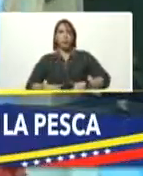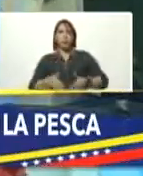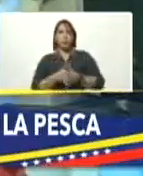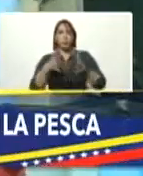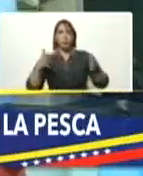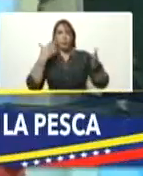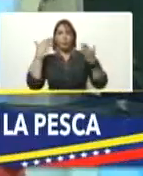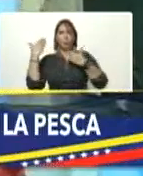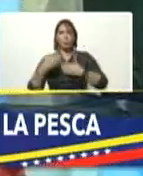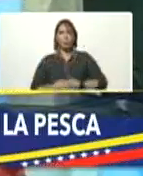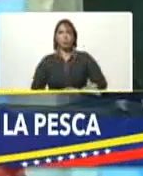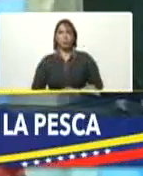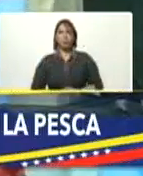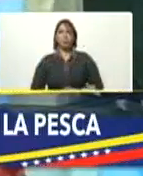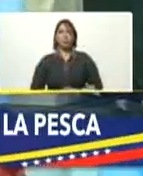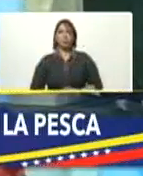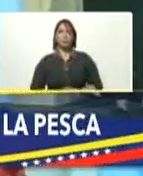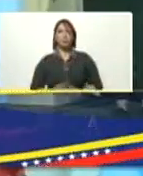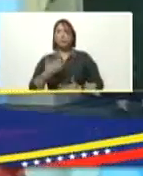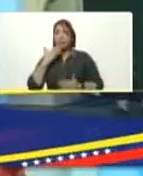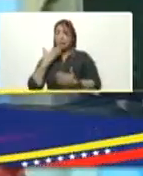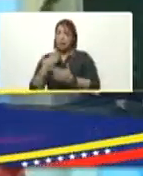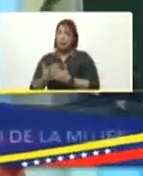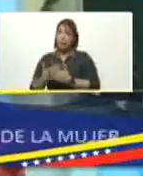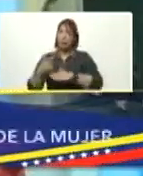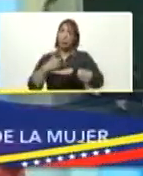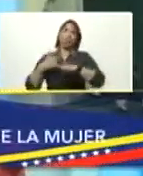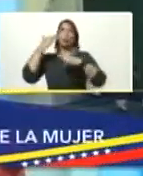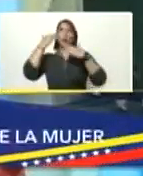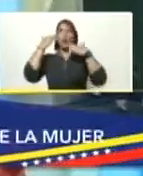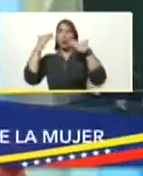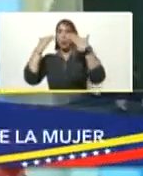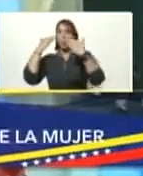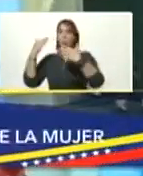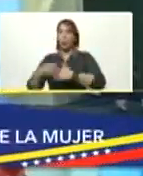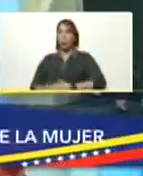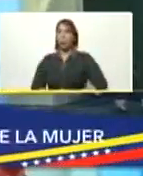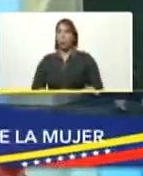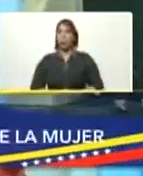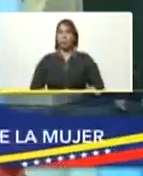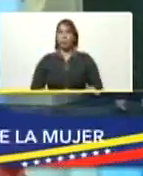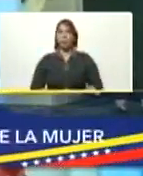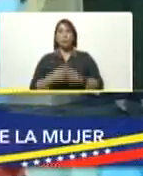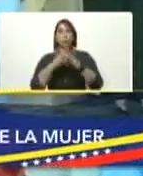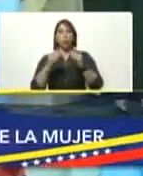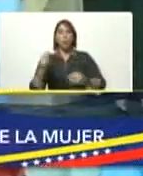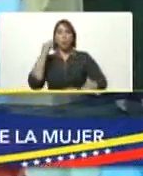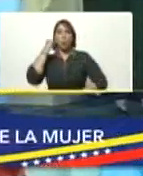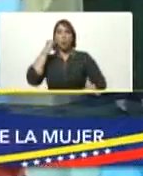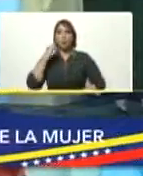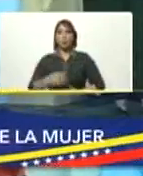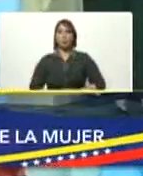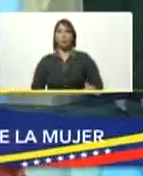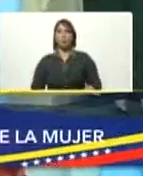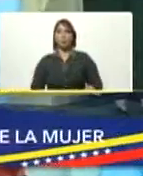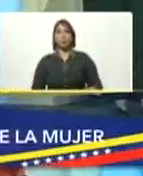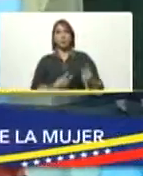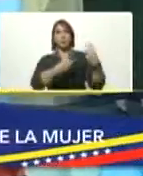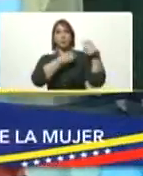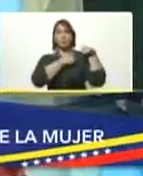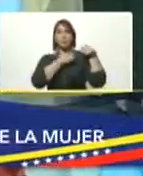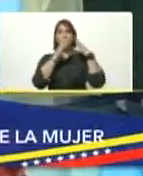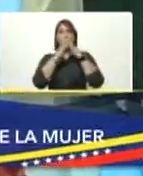Viceministra. Gracias, gobernador. Saludos, presidente. Saludo a todas esas mujeres que se encuentran allá representando